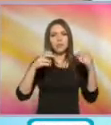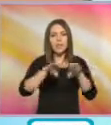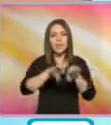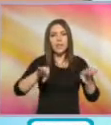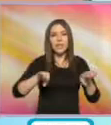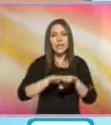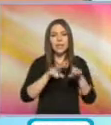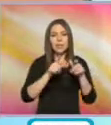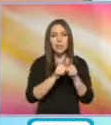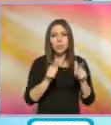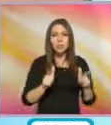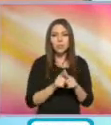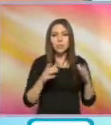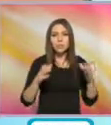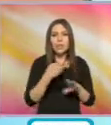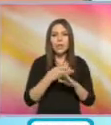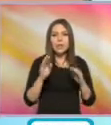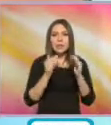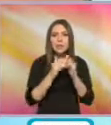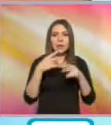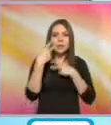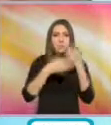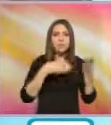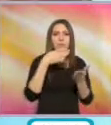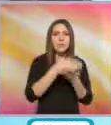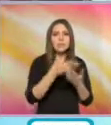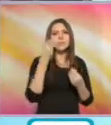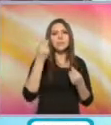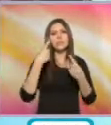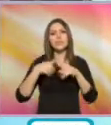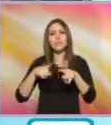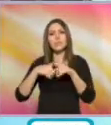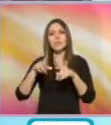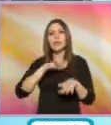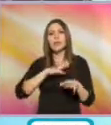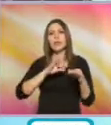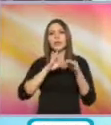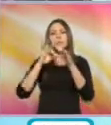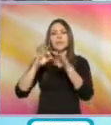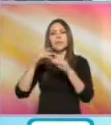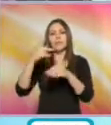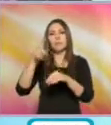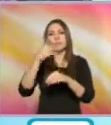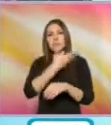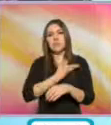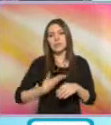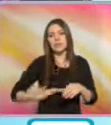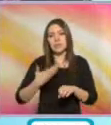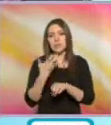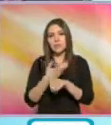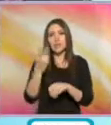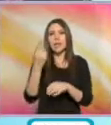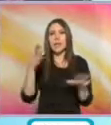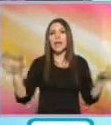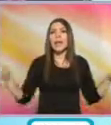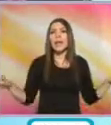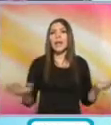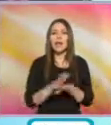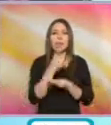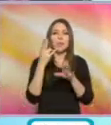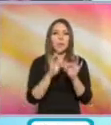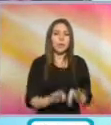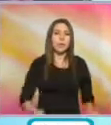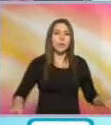políticos, con el Congreso, y pues representa en muchas reuniones al presidente de Estados Unidos. Y un cambio ahí, pues bueno, sería muy